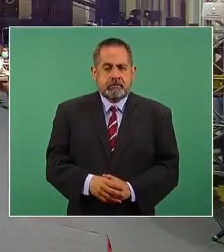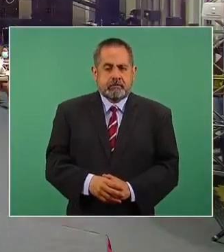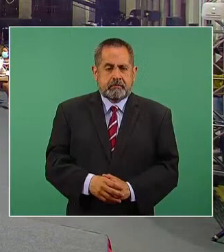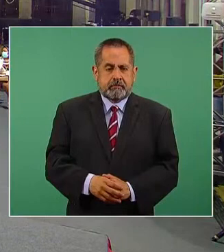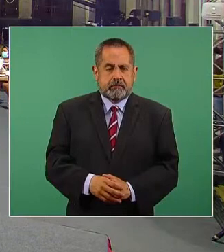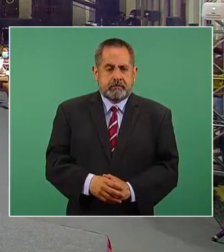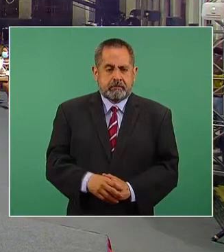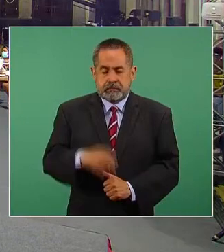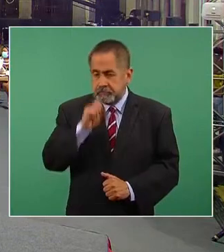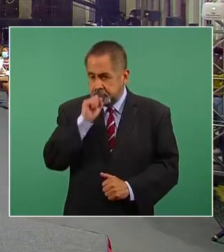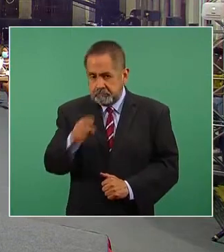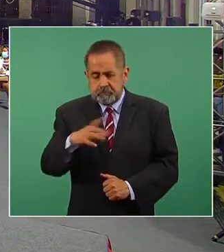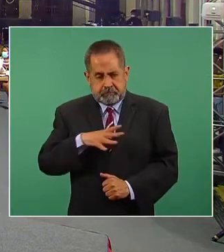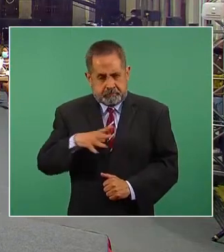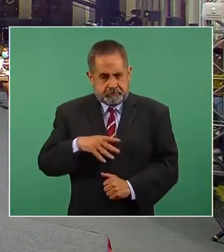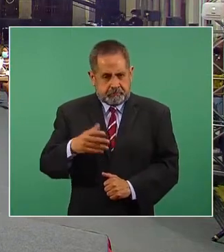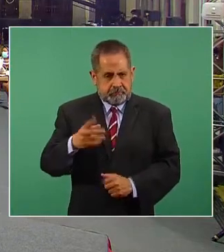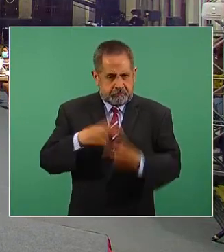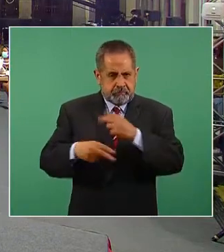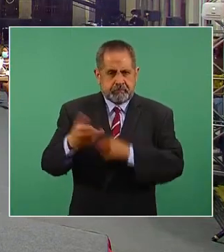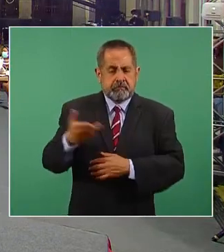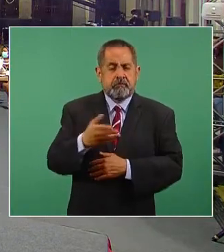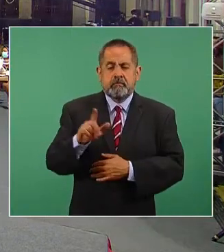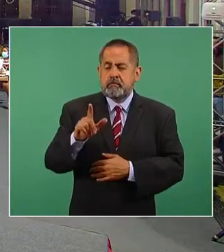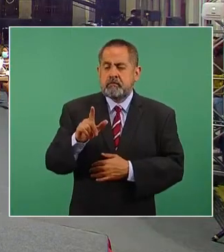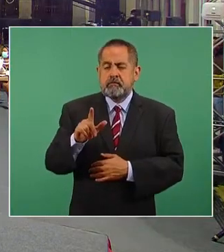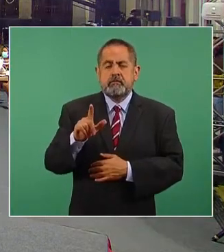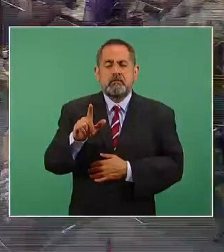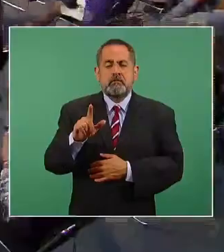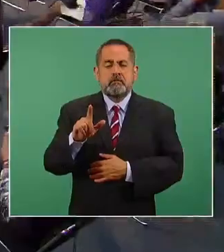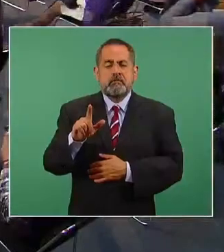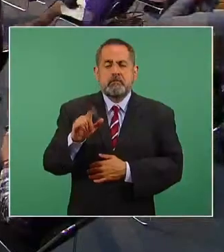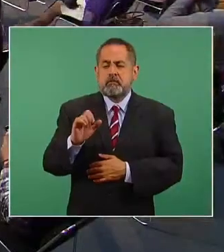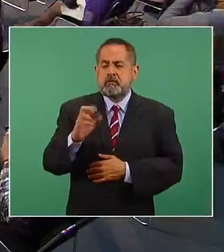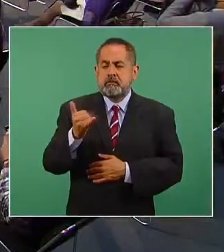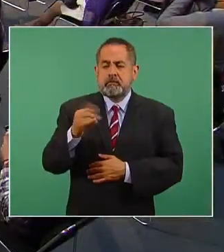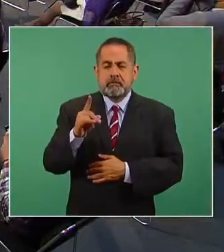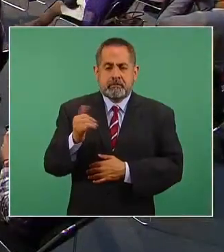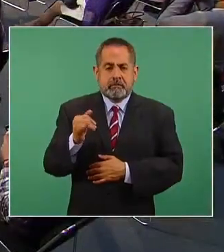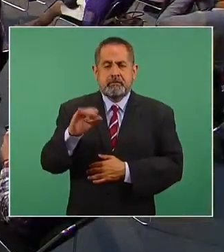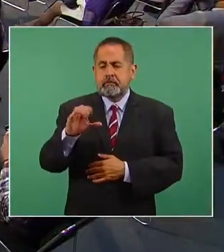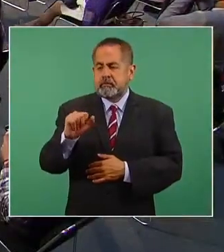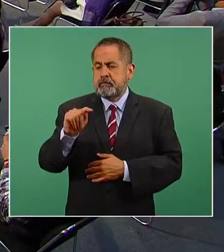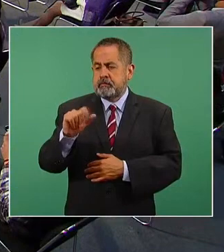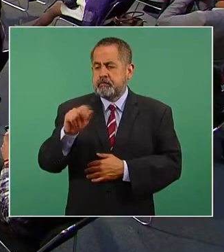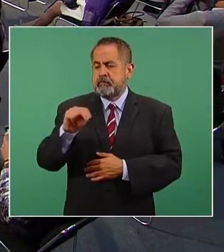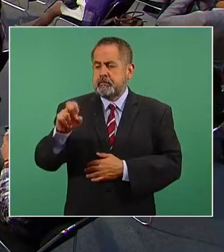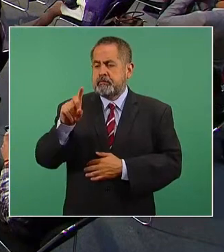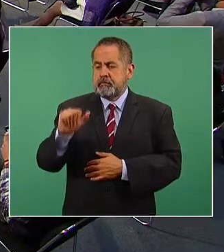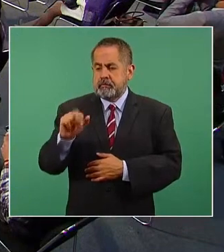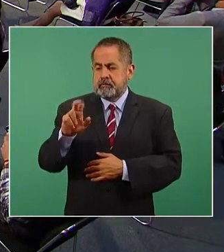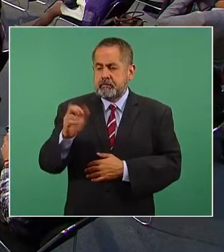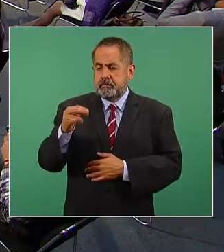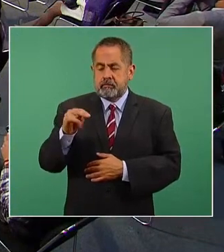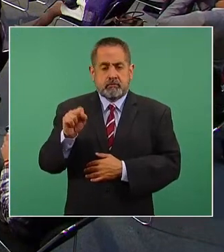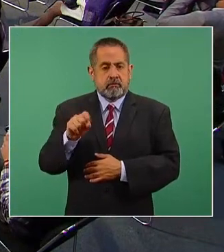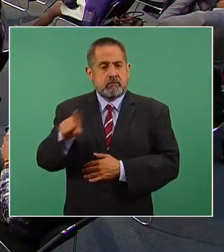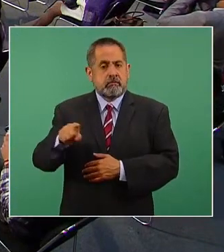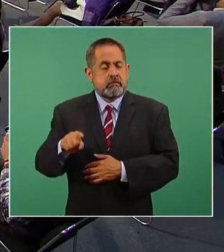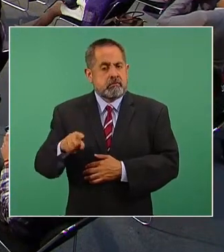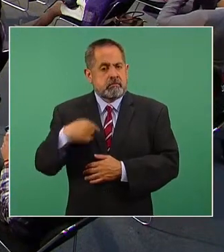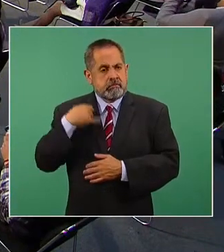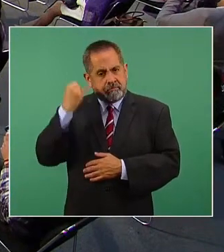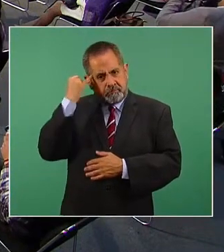Perdón, por aquí también tengo a Luceidi Castañeda Reynoso, una